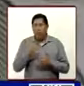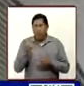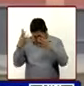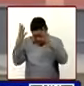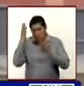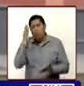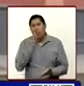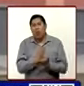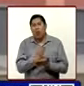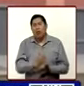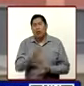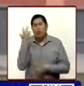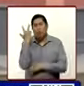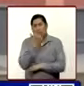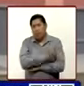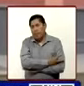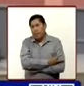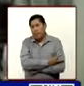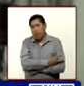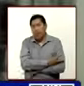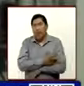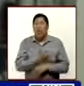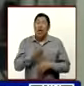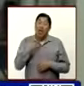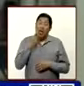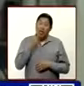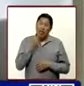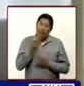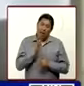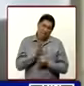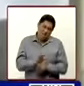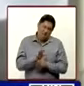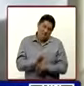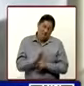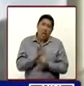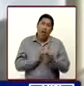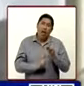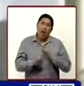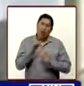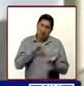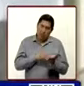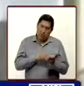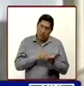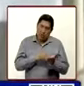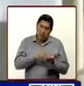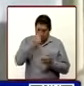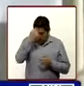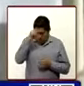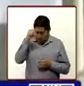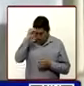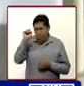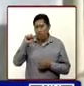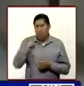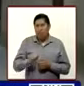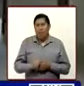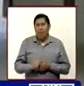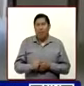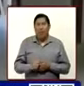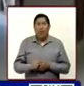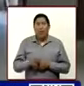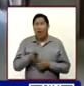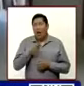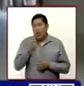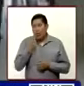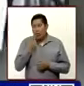tema... 72 horas. Denuncia, sin embargo, que hay presiones para que algunos médicos no acaten esta medida de protesta. He